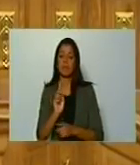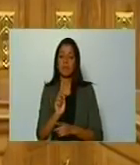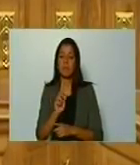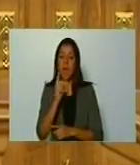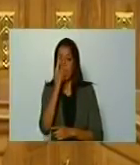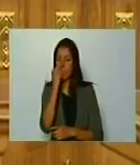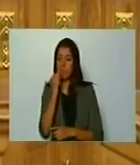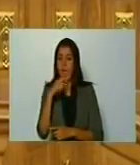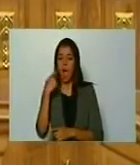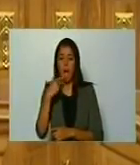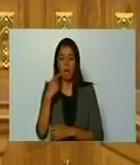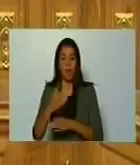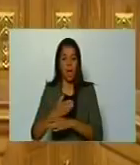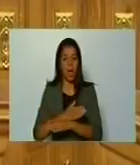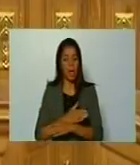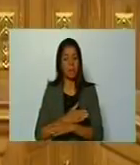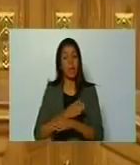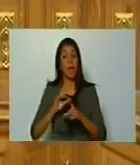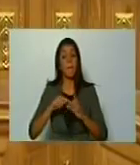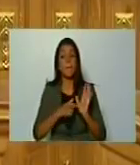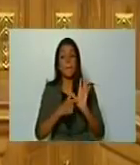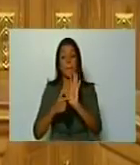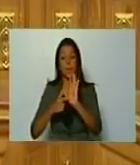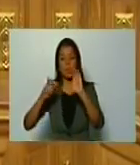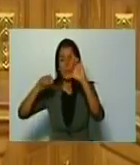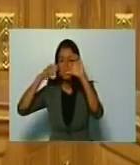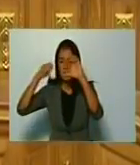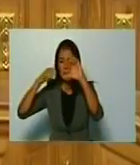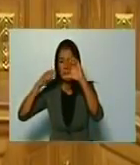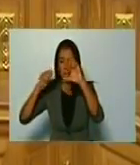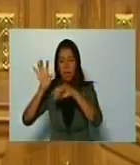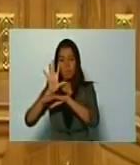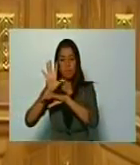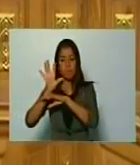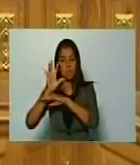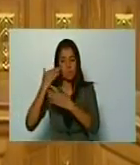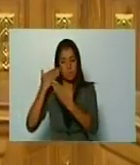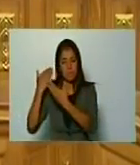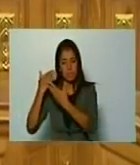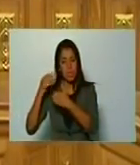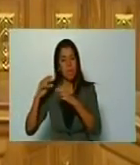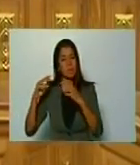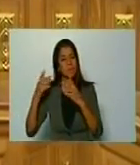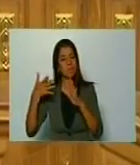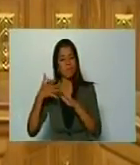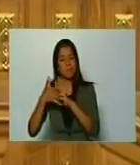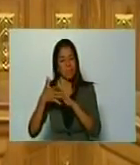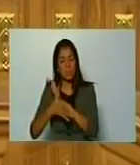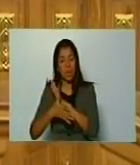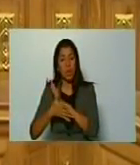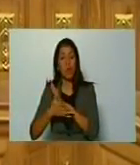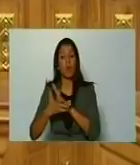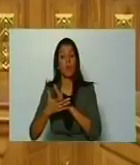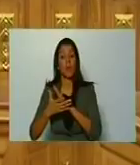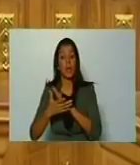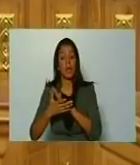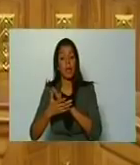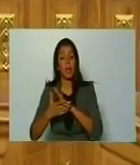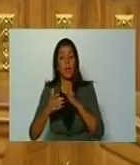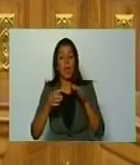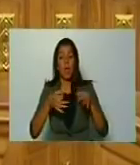quiero proyectar un video para conocimiento de Venezuela que está justamente vinculado al contenido de